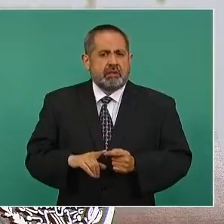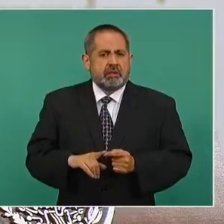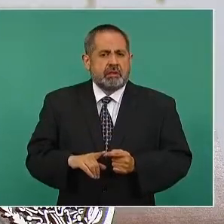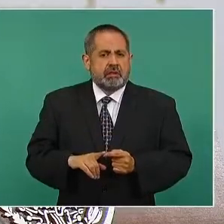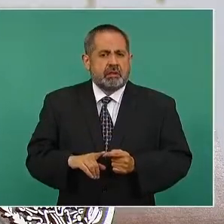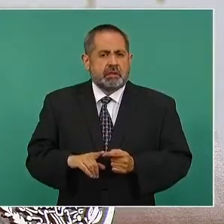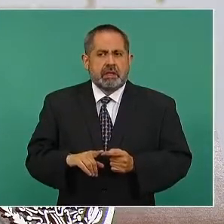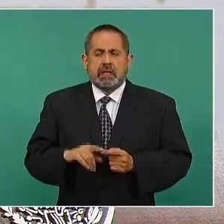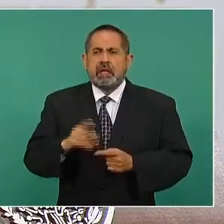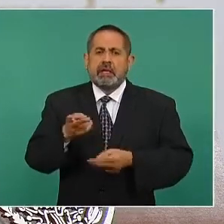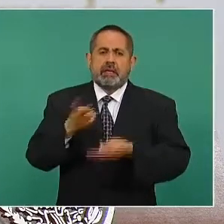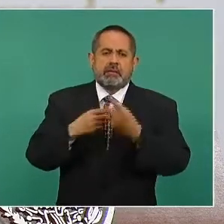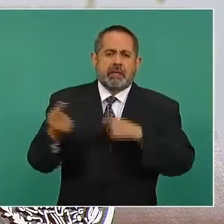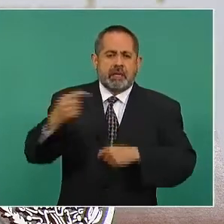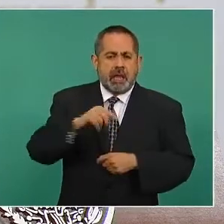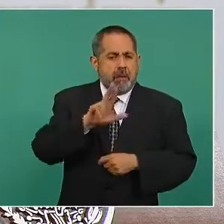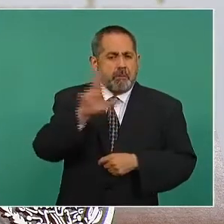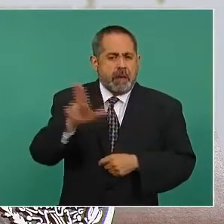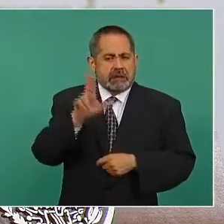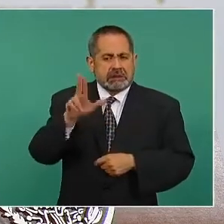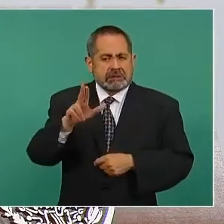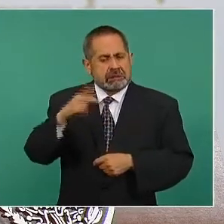y regresamos el martes.